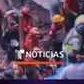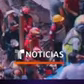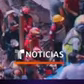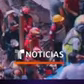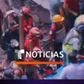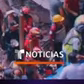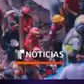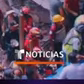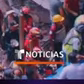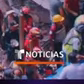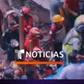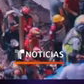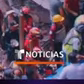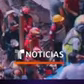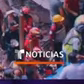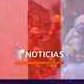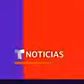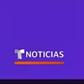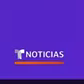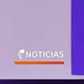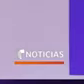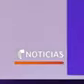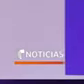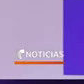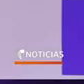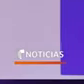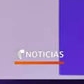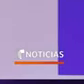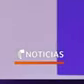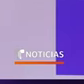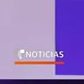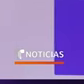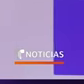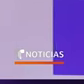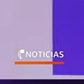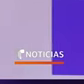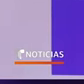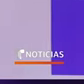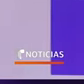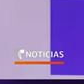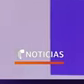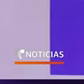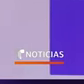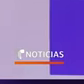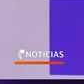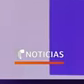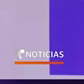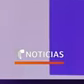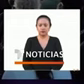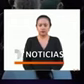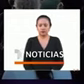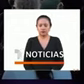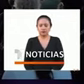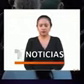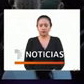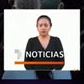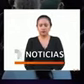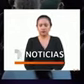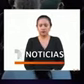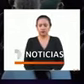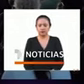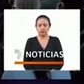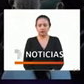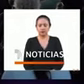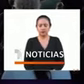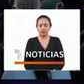han pasado Casi cinco años y medio desde que se vino abajo usted recuerda el colegio rebsamen durante el sismo del 19 de septiembre de 2017